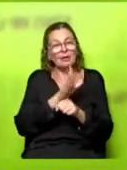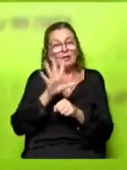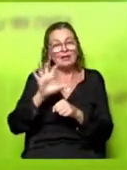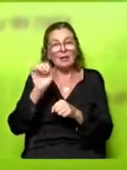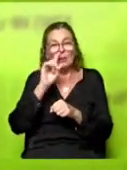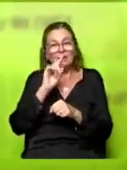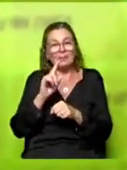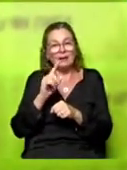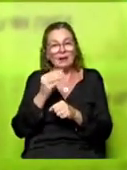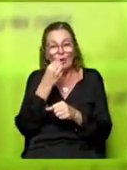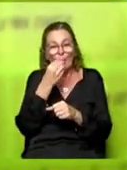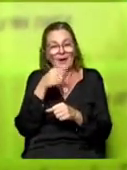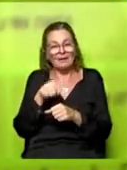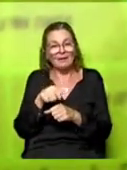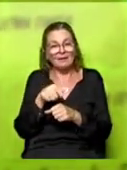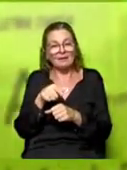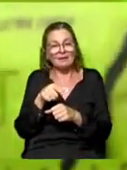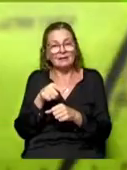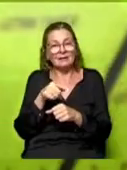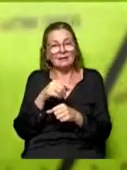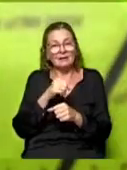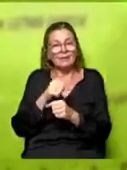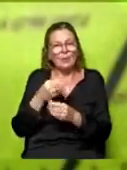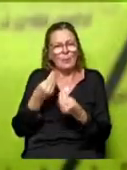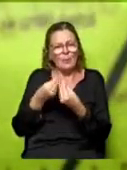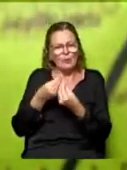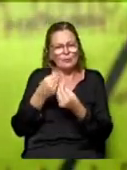gurises que precisaban comer de ahí? Las ollas populares existen desde hace